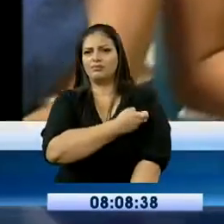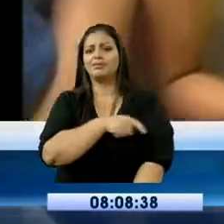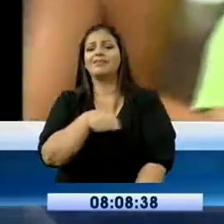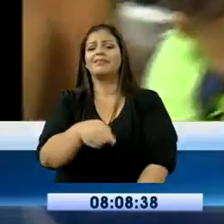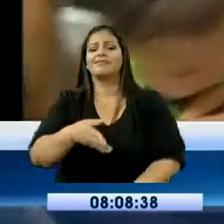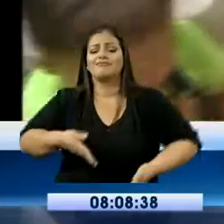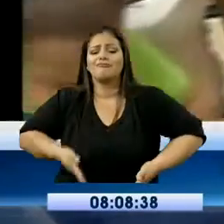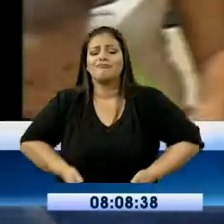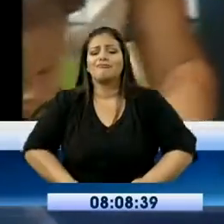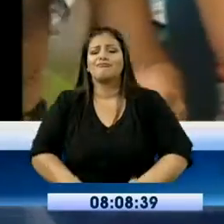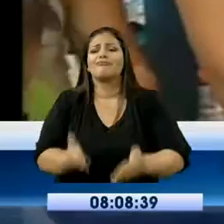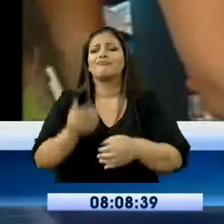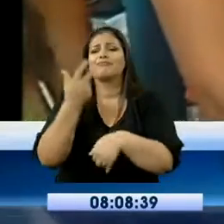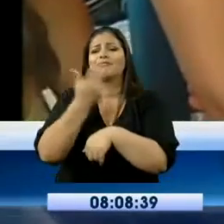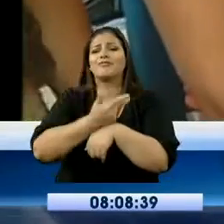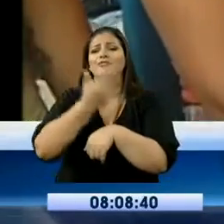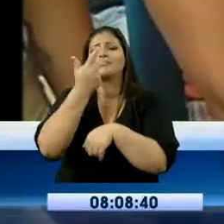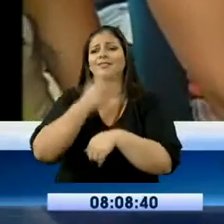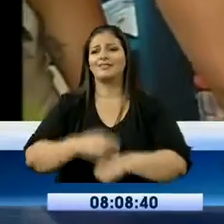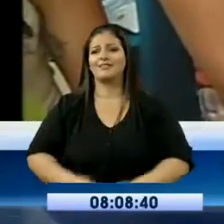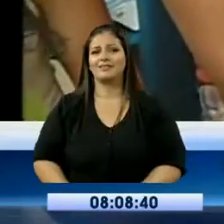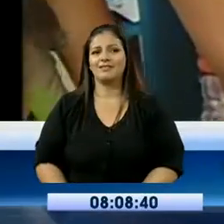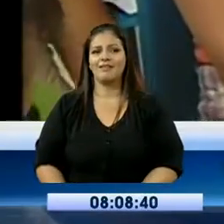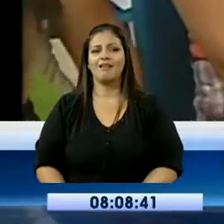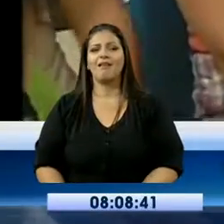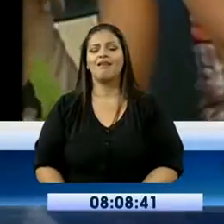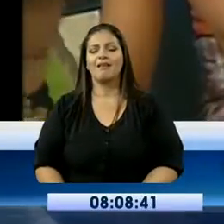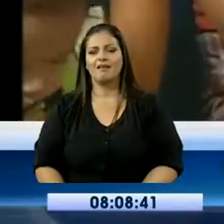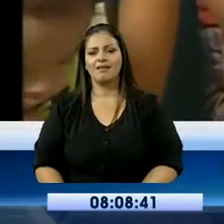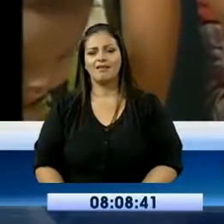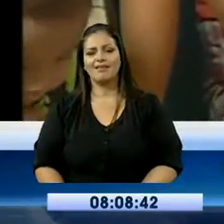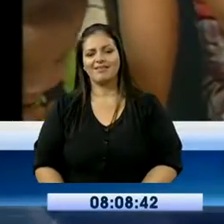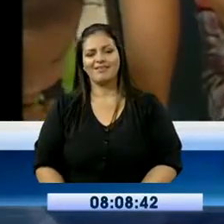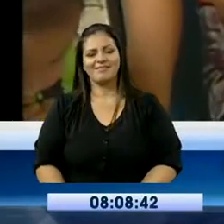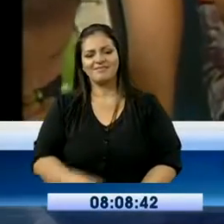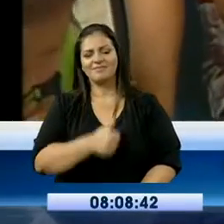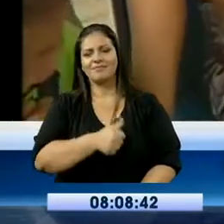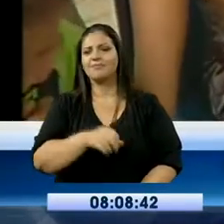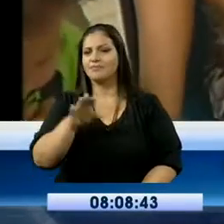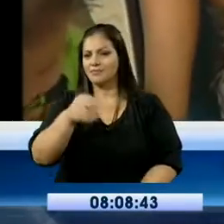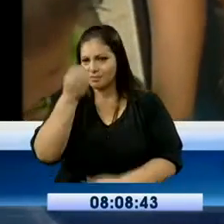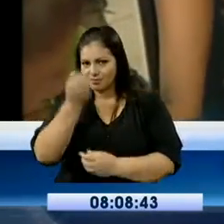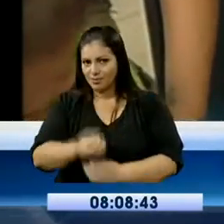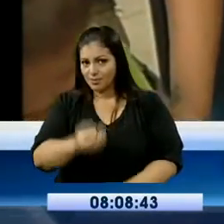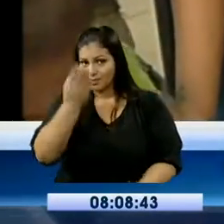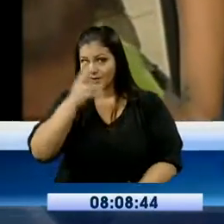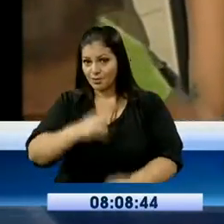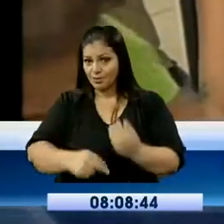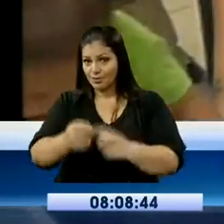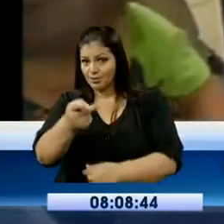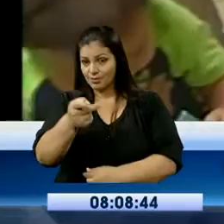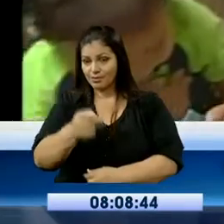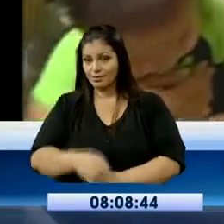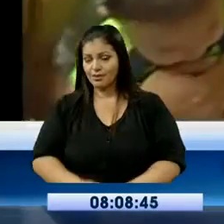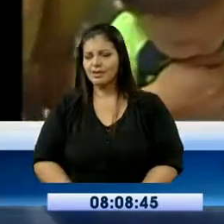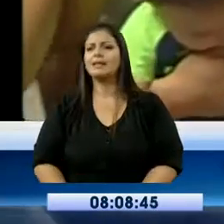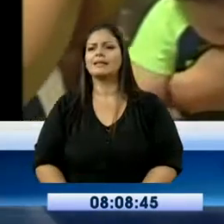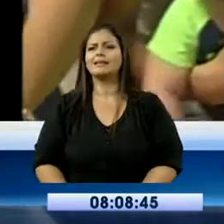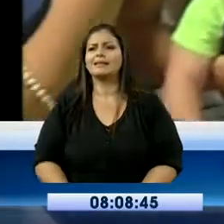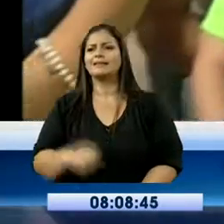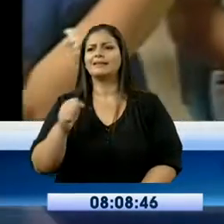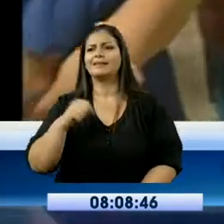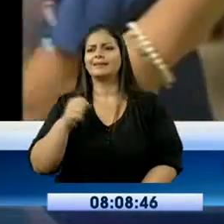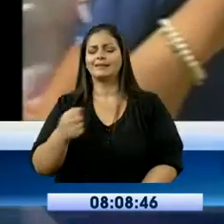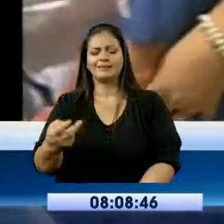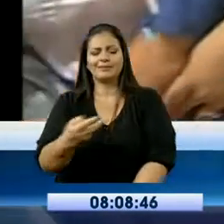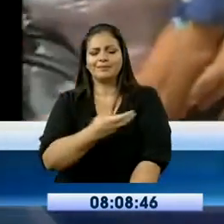3 días de nacido. Amiga, buenos días. ¿Ha traído a su pequeño o pequeña? Mi pequeña, buenos días. Sí, a veces es aplicarle.